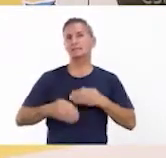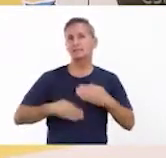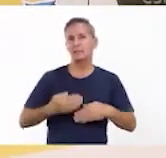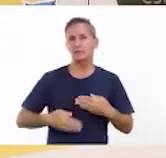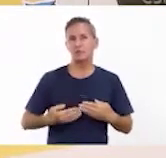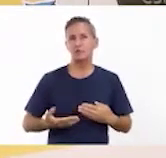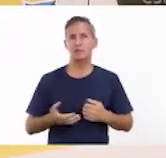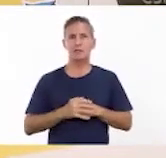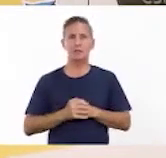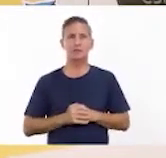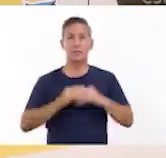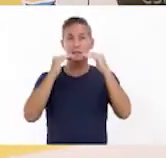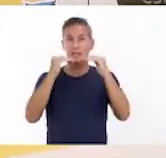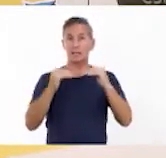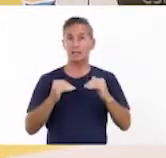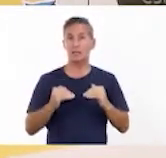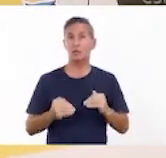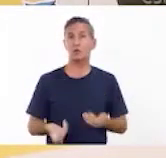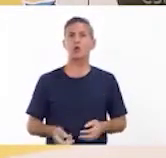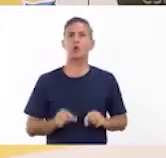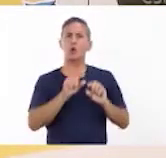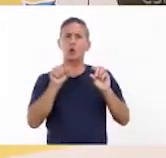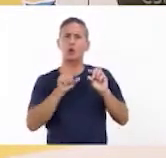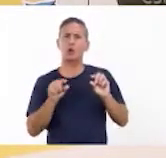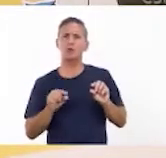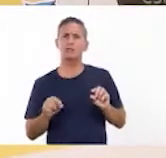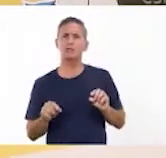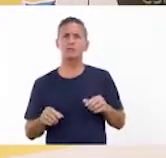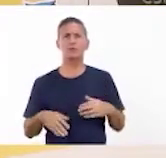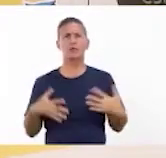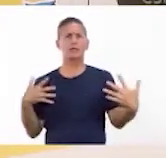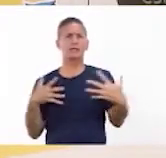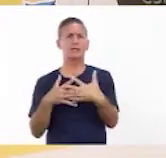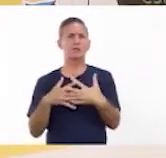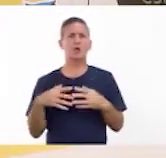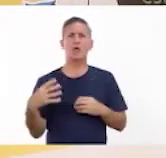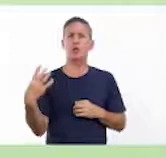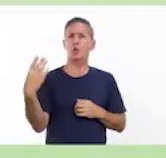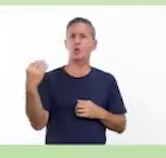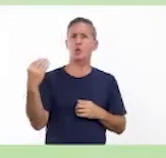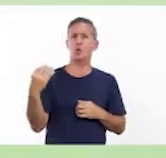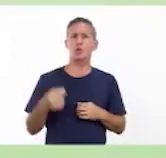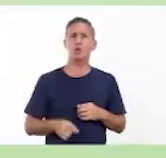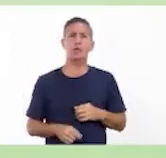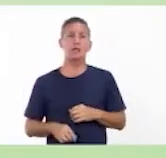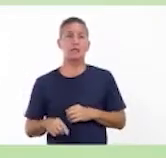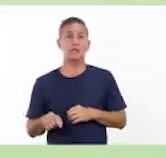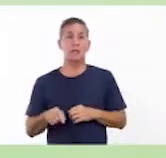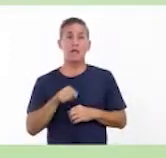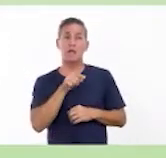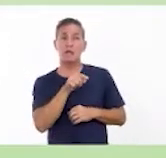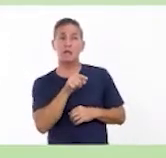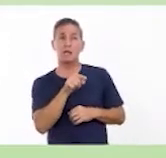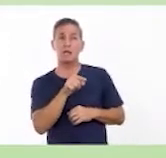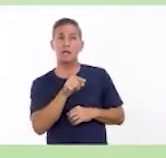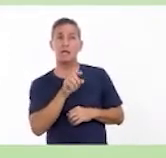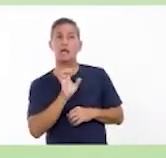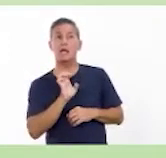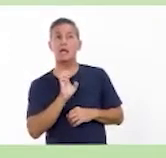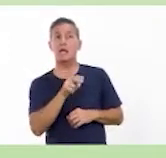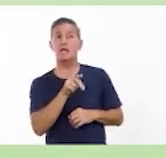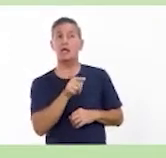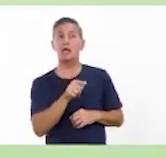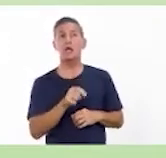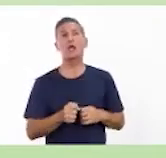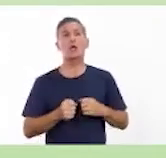Pasamos entonces a la clasificación de las oraciones según la actitud del hablante. Enunciativas, enuncian